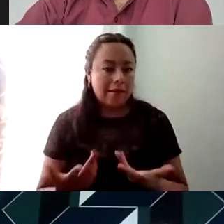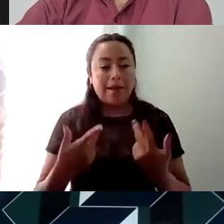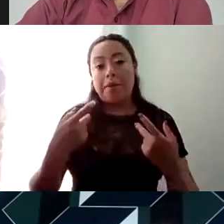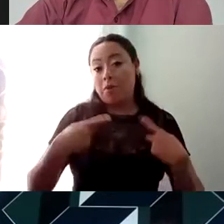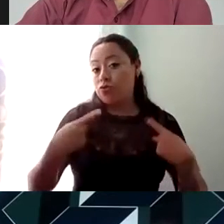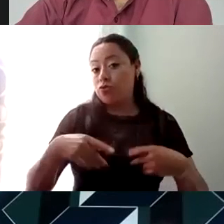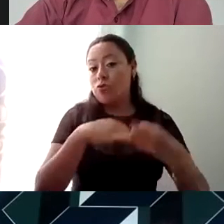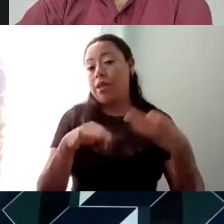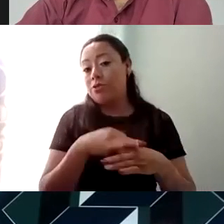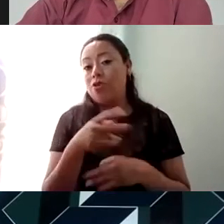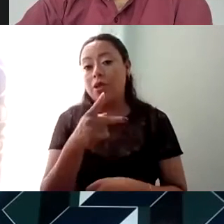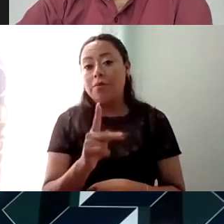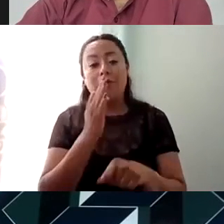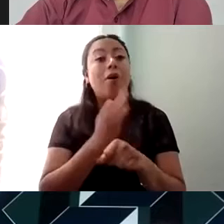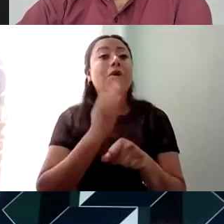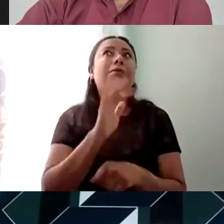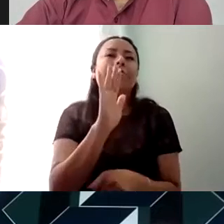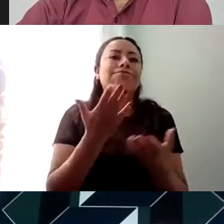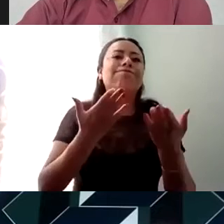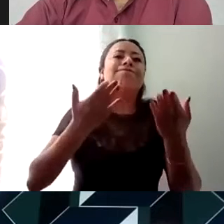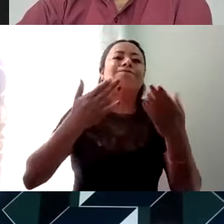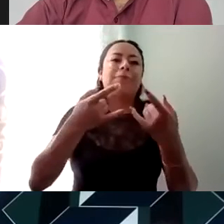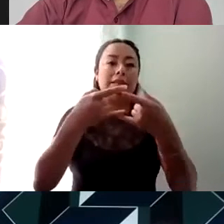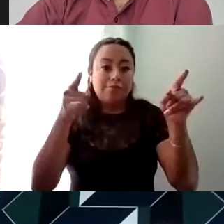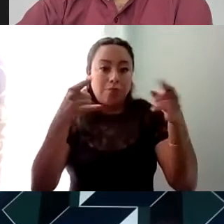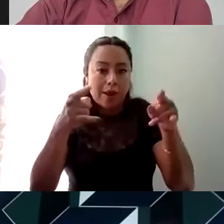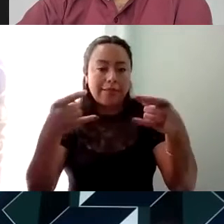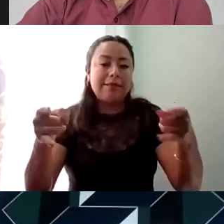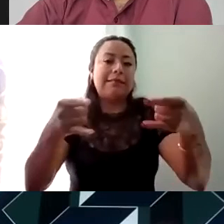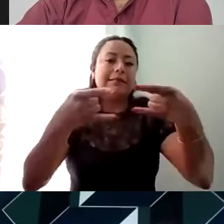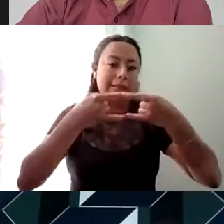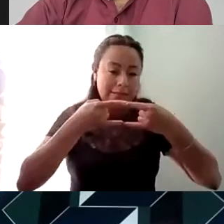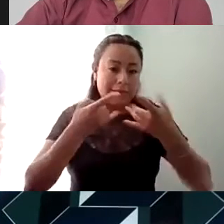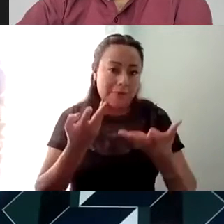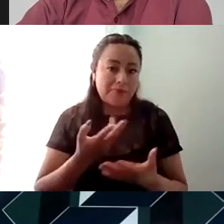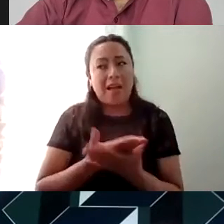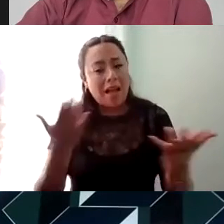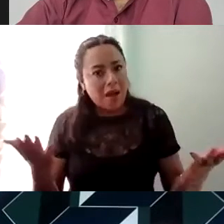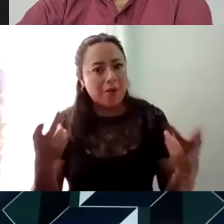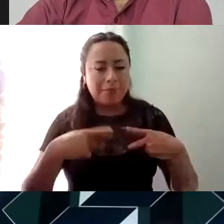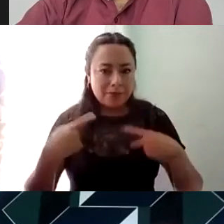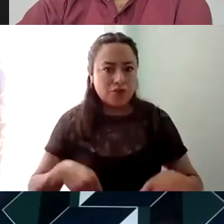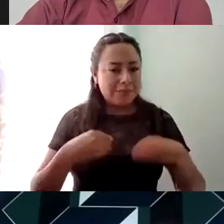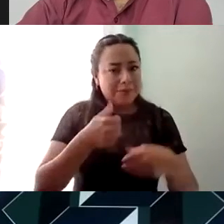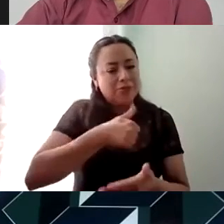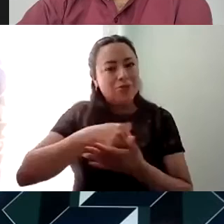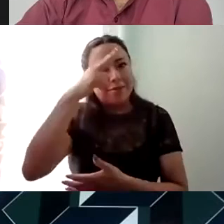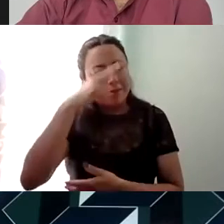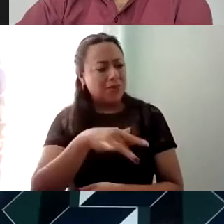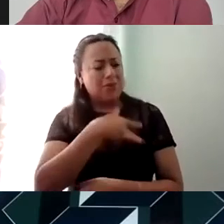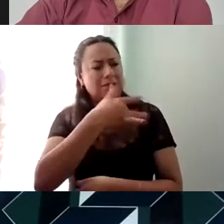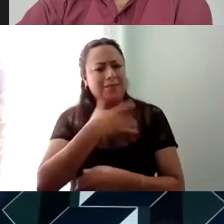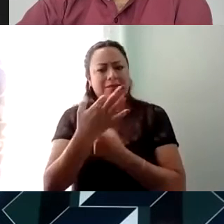estamos a puertas semicerradas, ¿no? Es complicado porque la población se siente desprotegida. Por un lado cierran